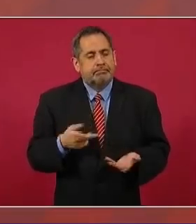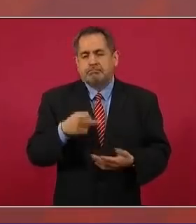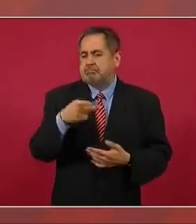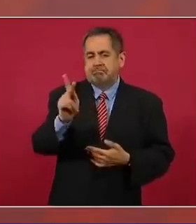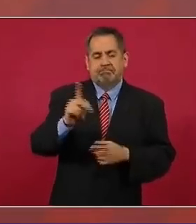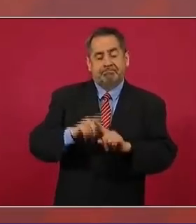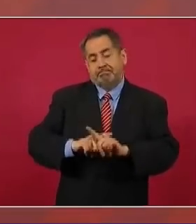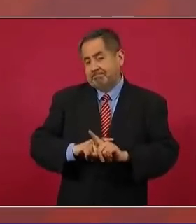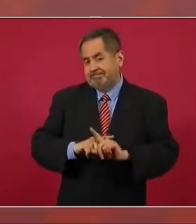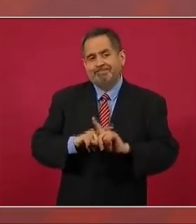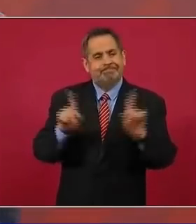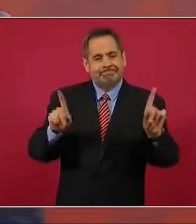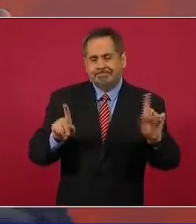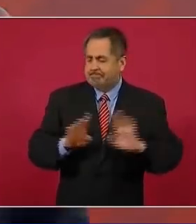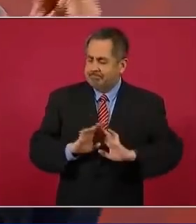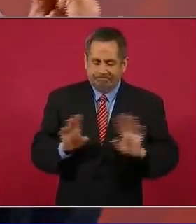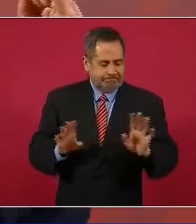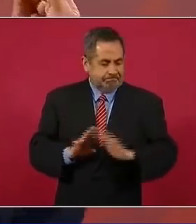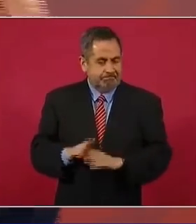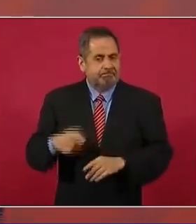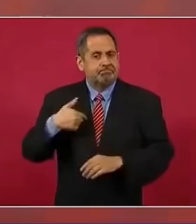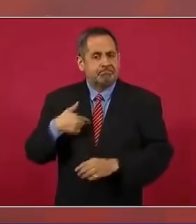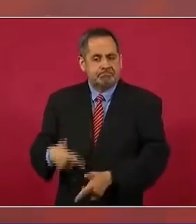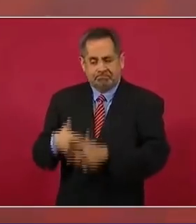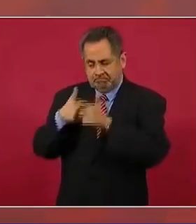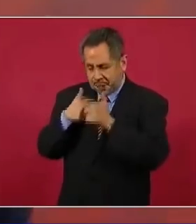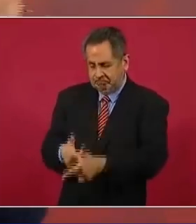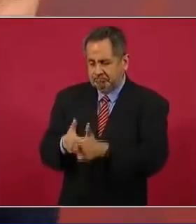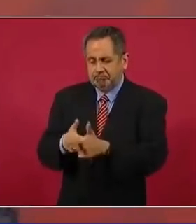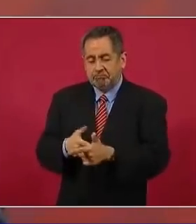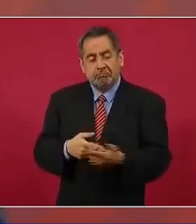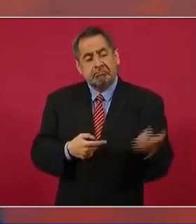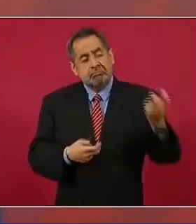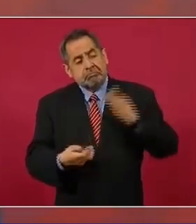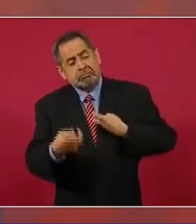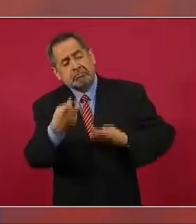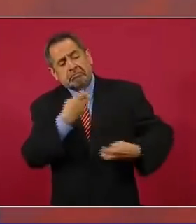Pero hemos salido de la calumnia ilesos.